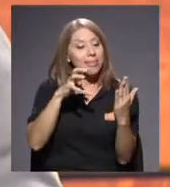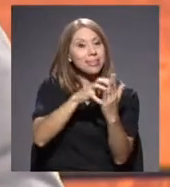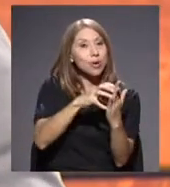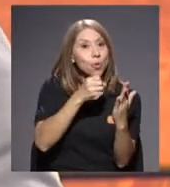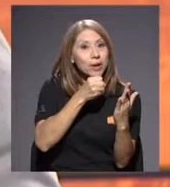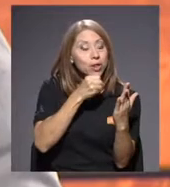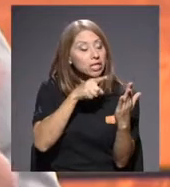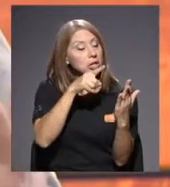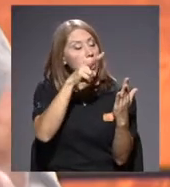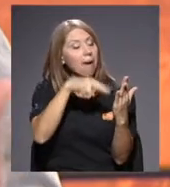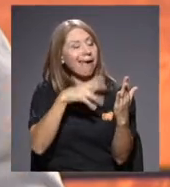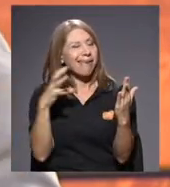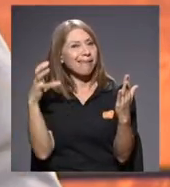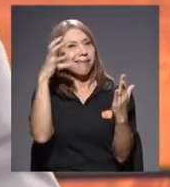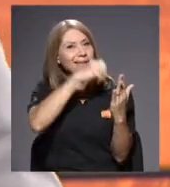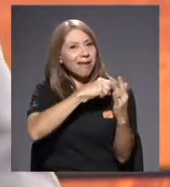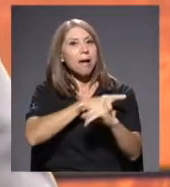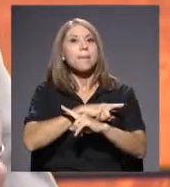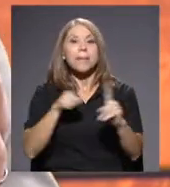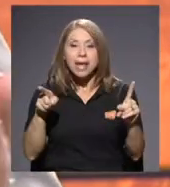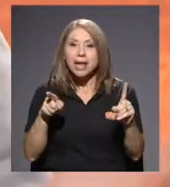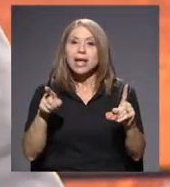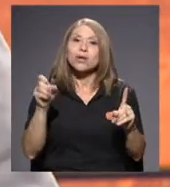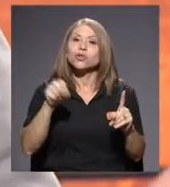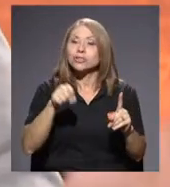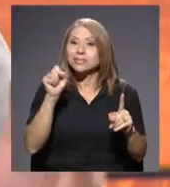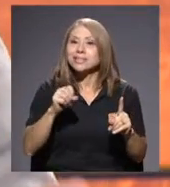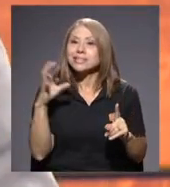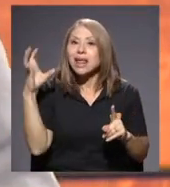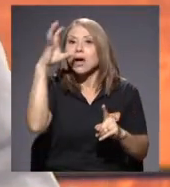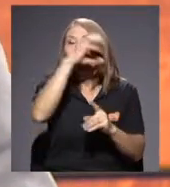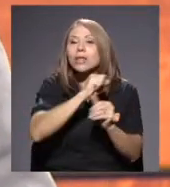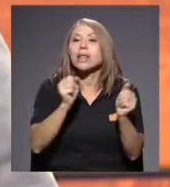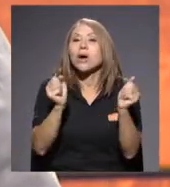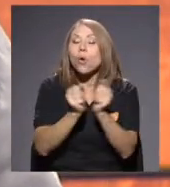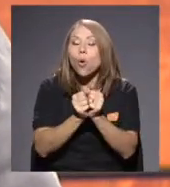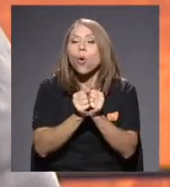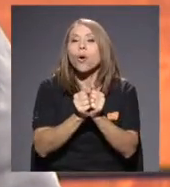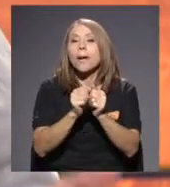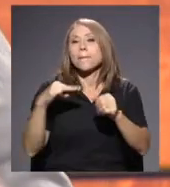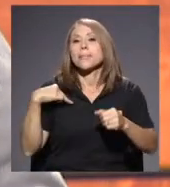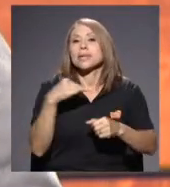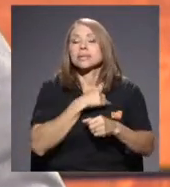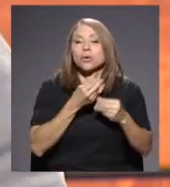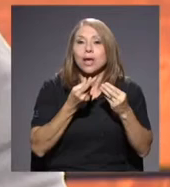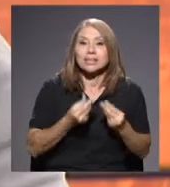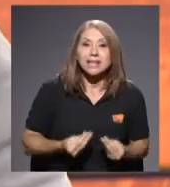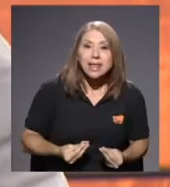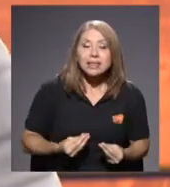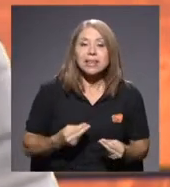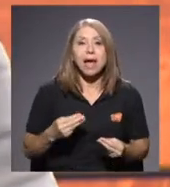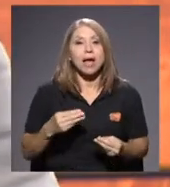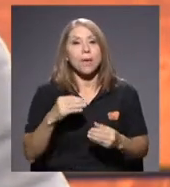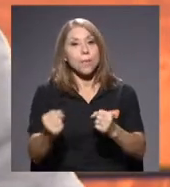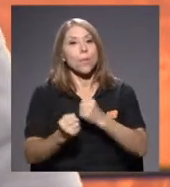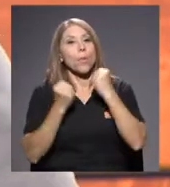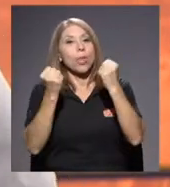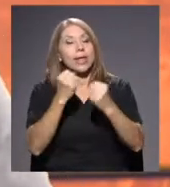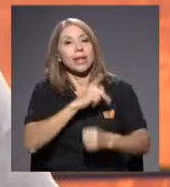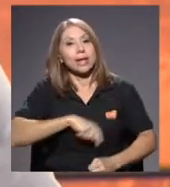aprecia a viva voz, sobre todo con los voceros, en este caso de Hacienda, Poder Ejecutivo y también, por supuesto, del Poder